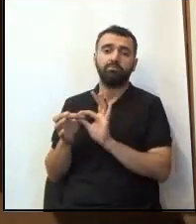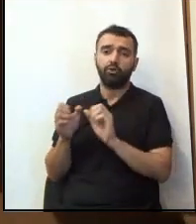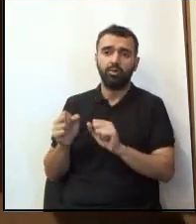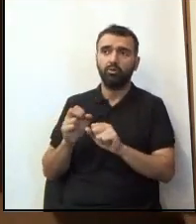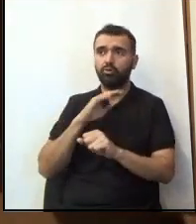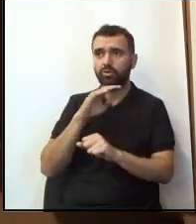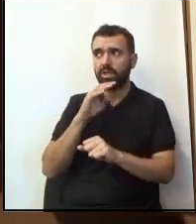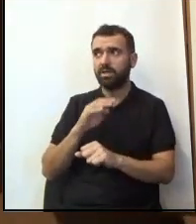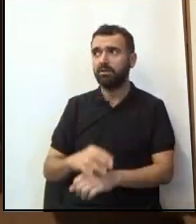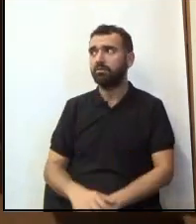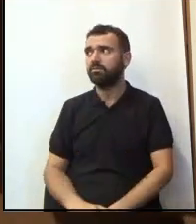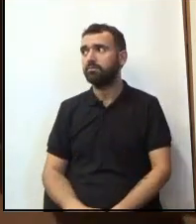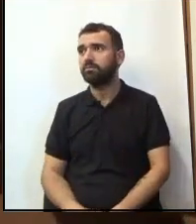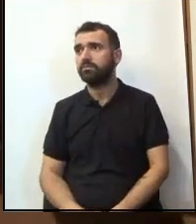esa.